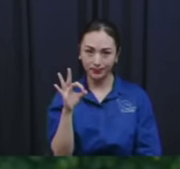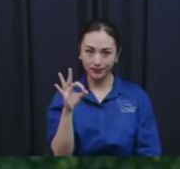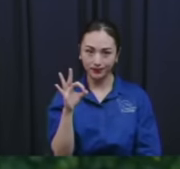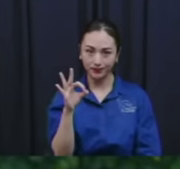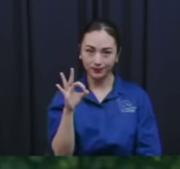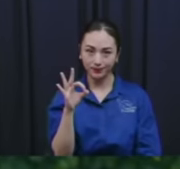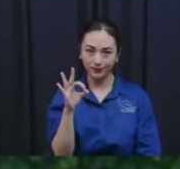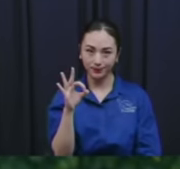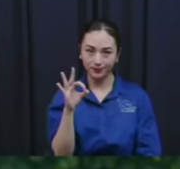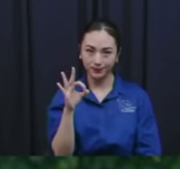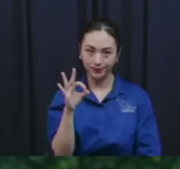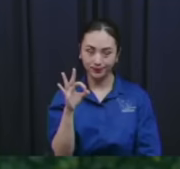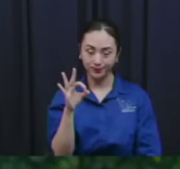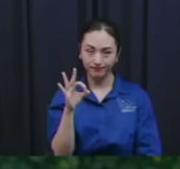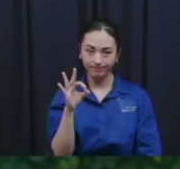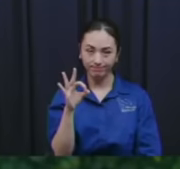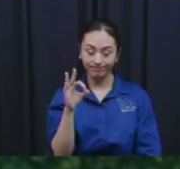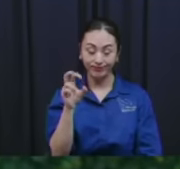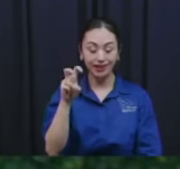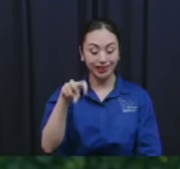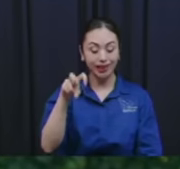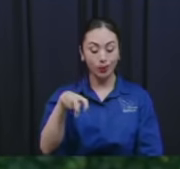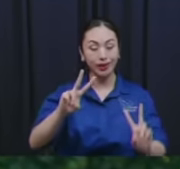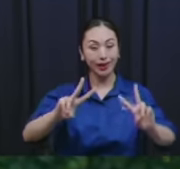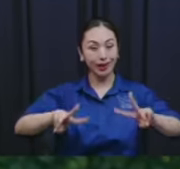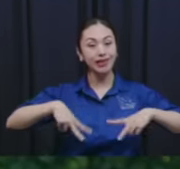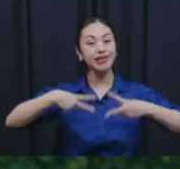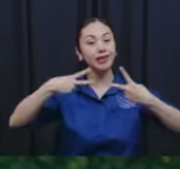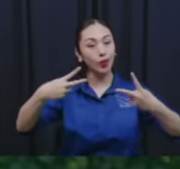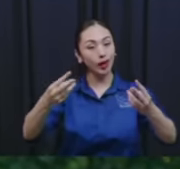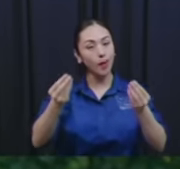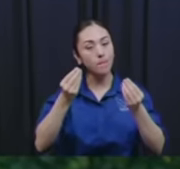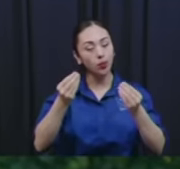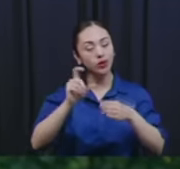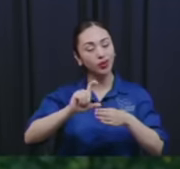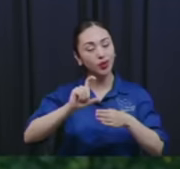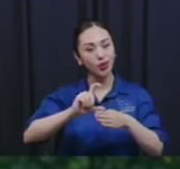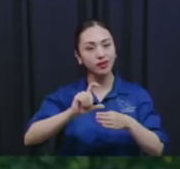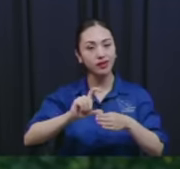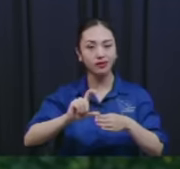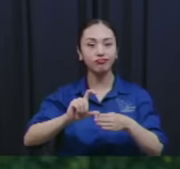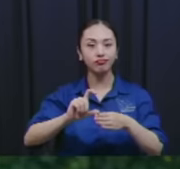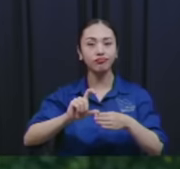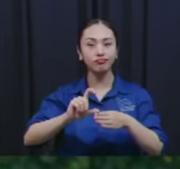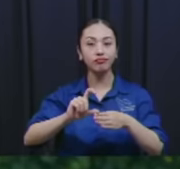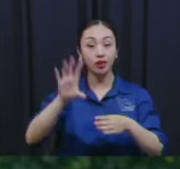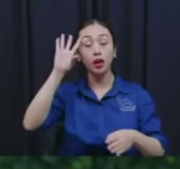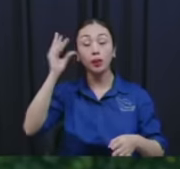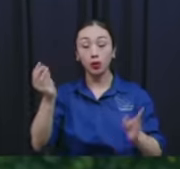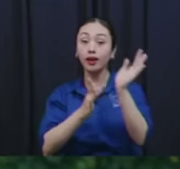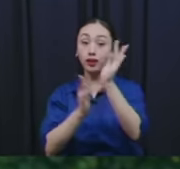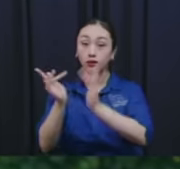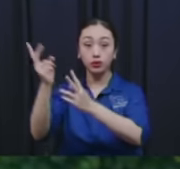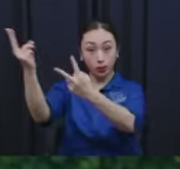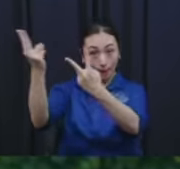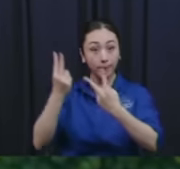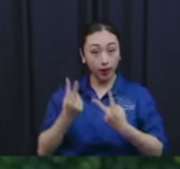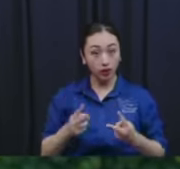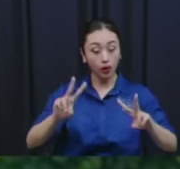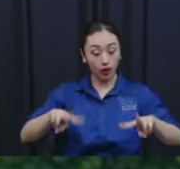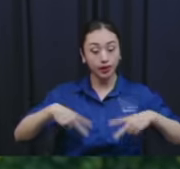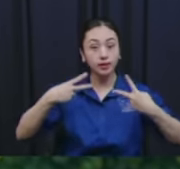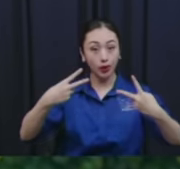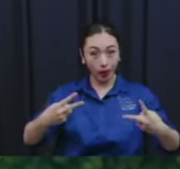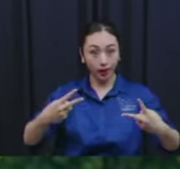Gentleman tenemos que recuperar muchas cosas porque para eso vino Jesús Entonces lo primero que va